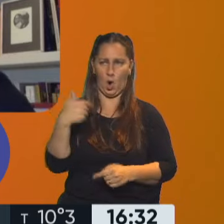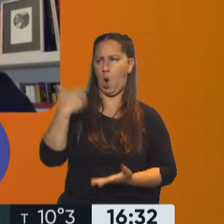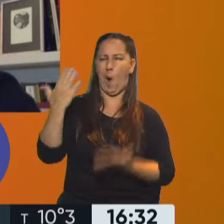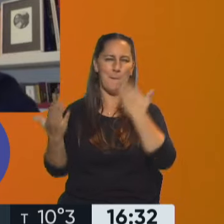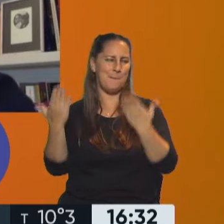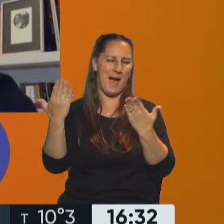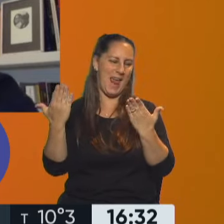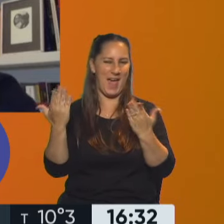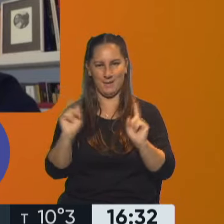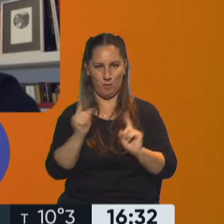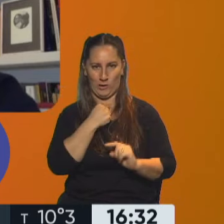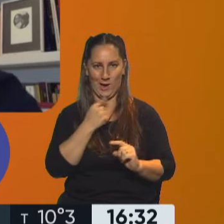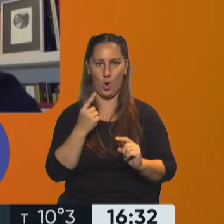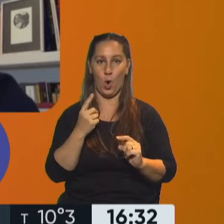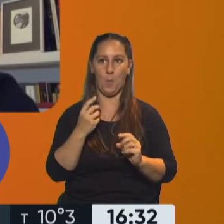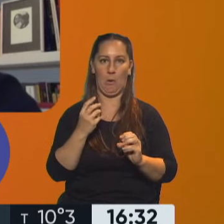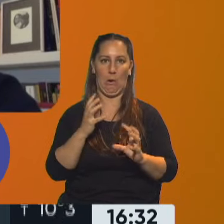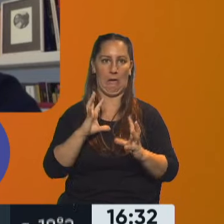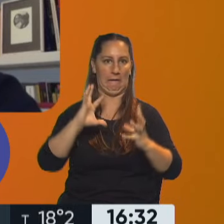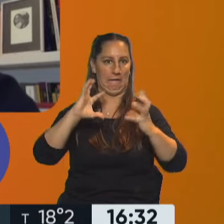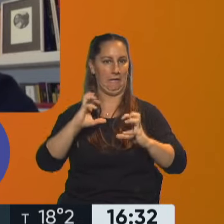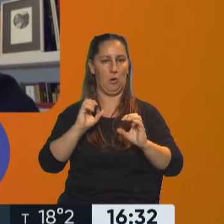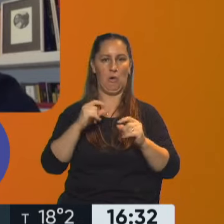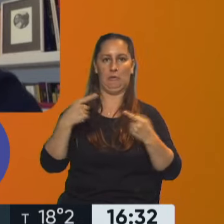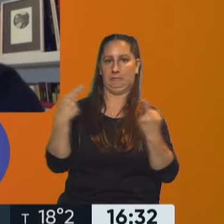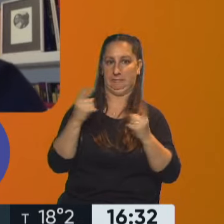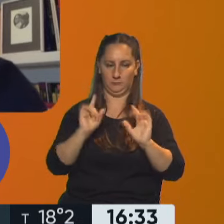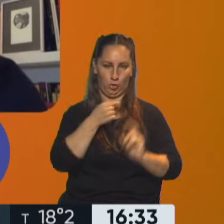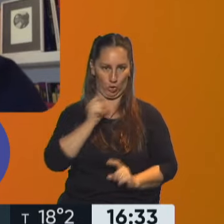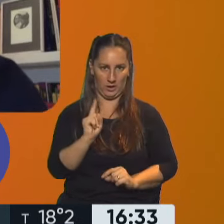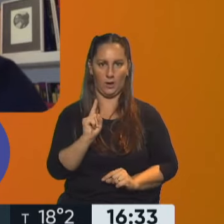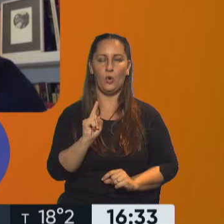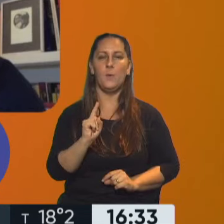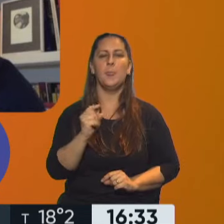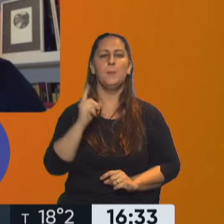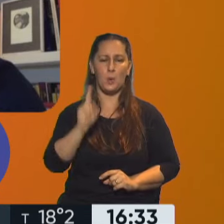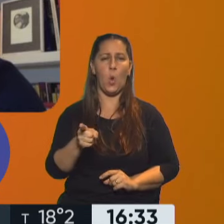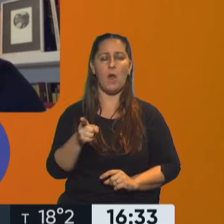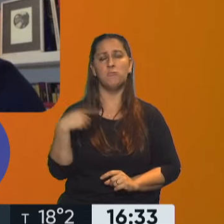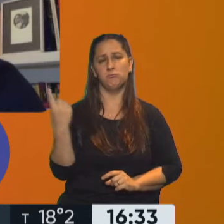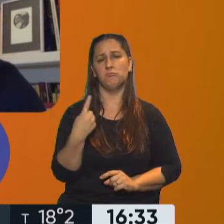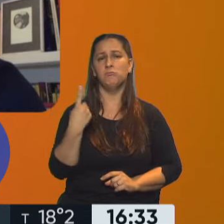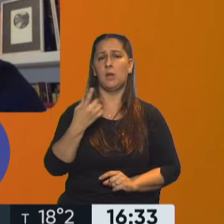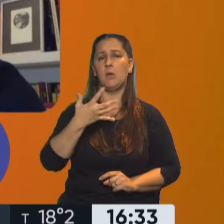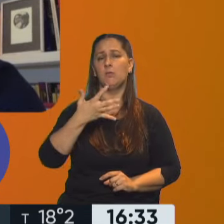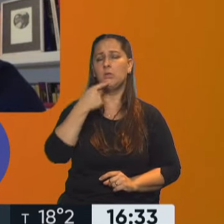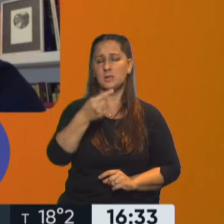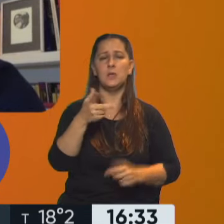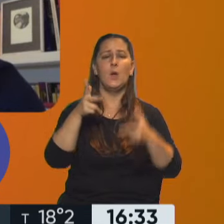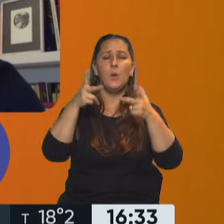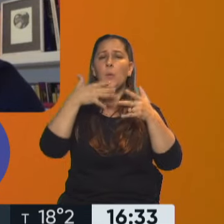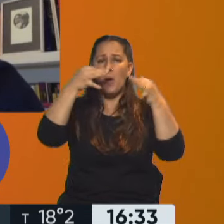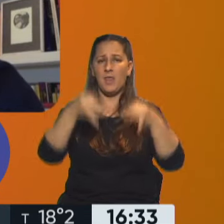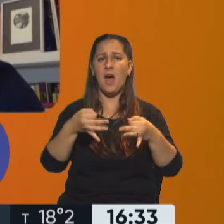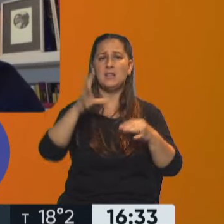comparar para no quedar ni bien ni mal con nadie particularmente, pero está claro, y hay que asumirlo y reconocerlo, que a lo largo